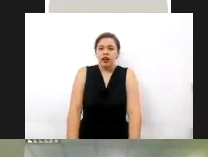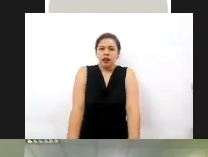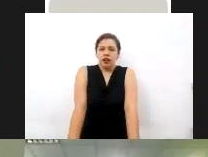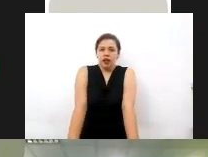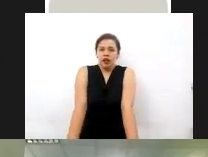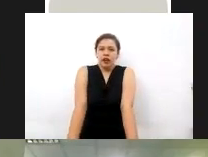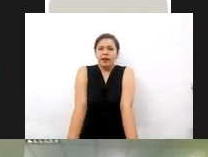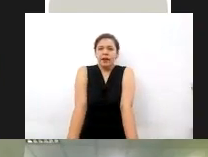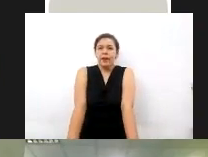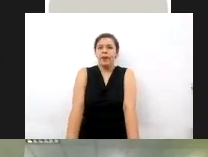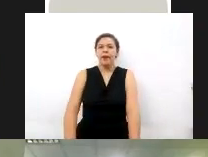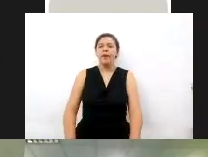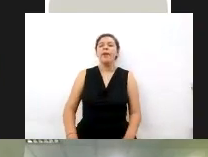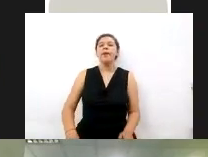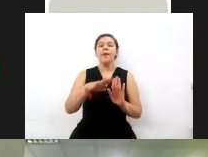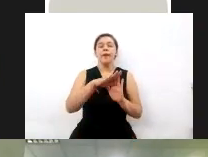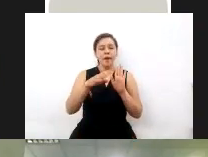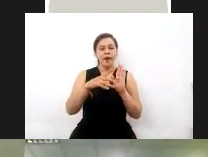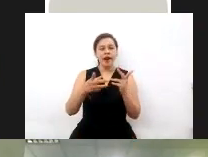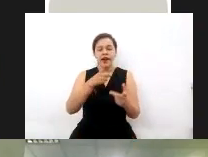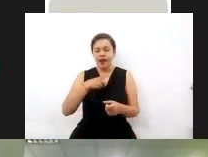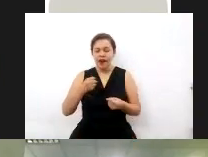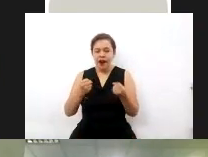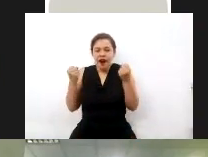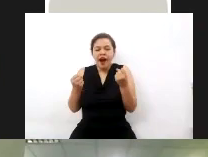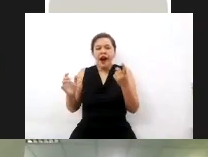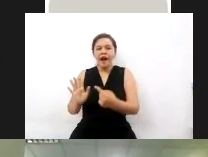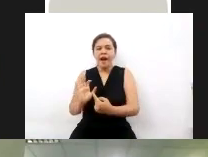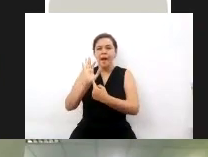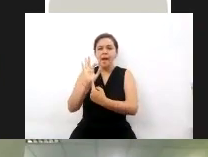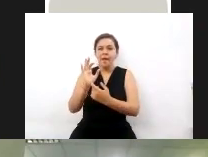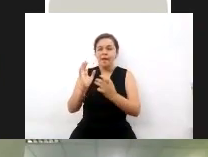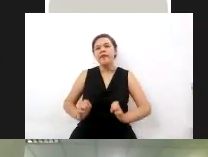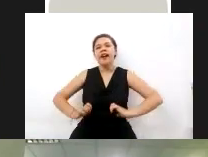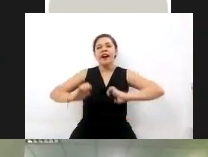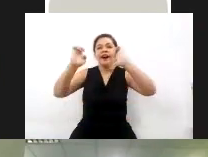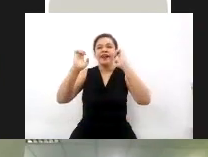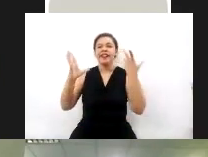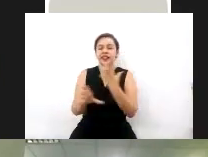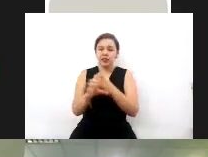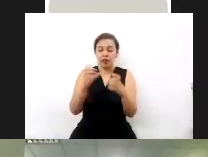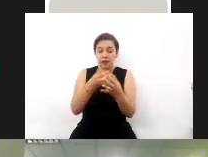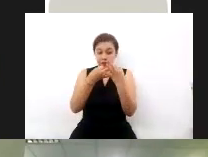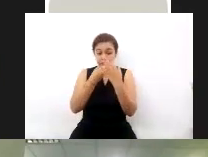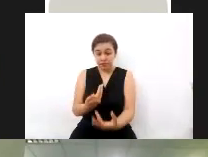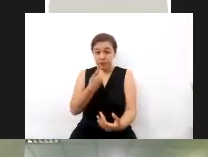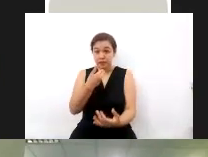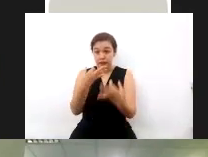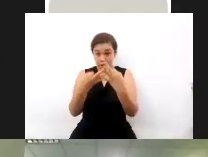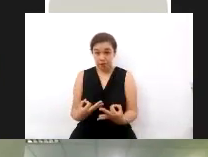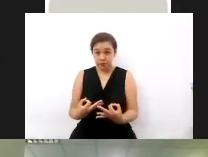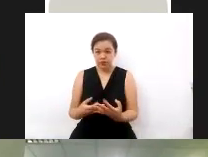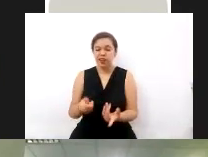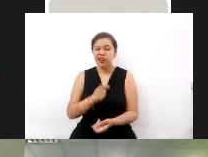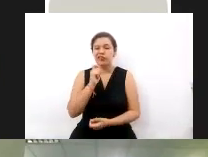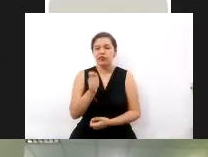garantizar que la infraestructura y los insumos sean los adecuados. ¿Esto qué quiere decir?